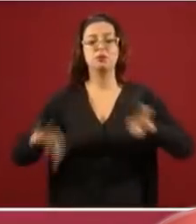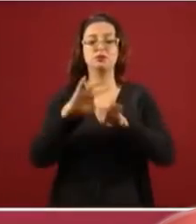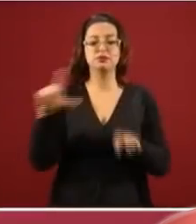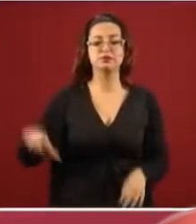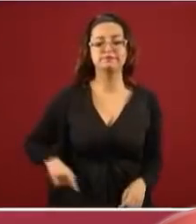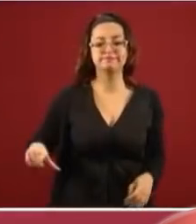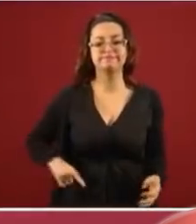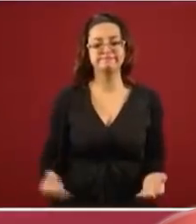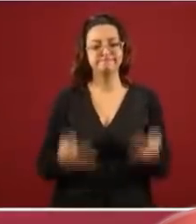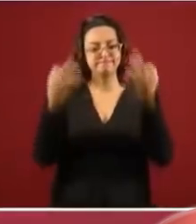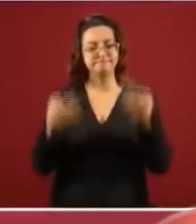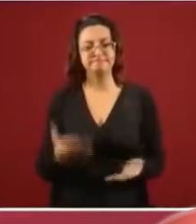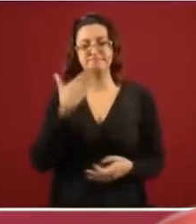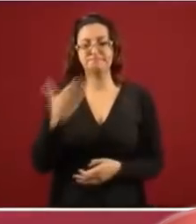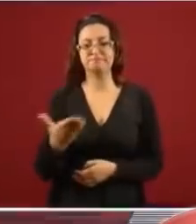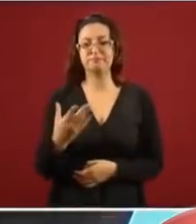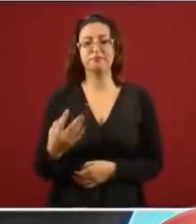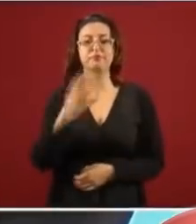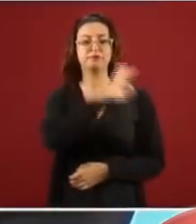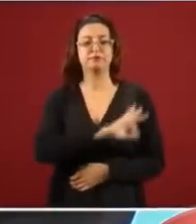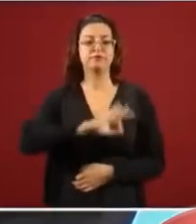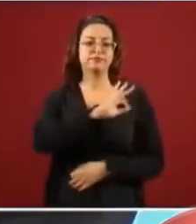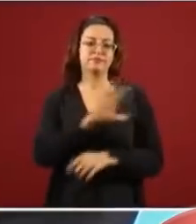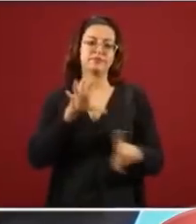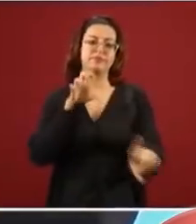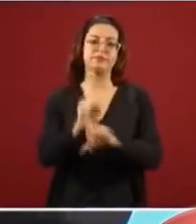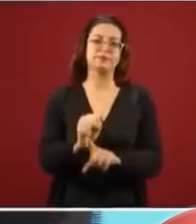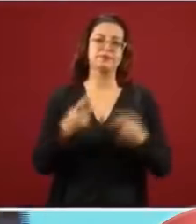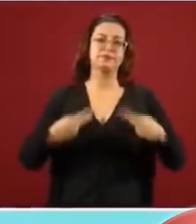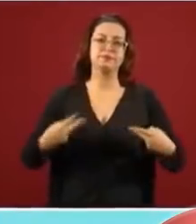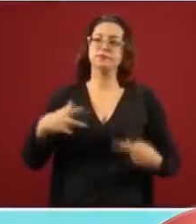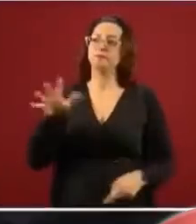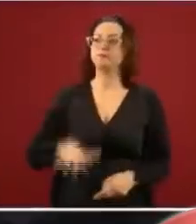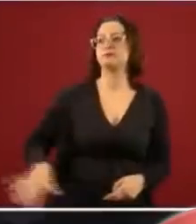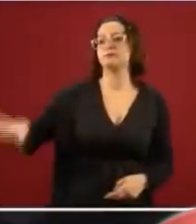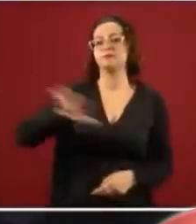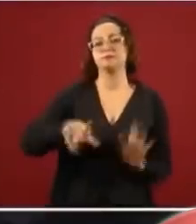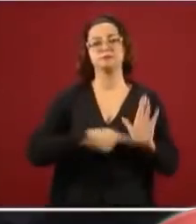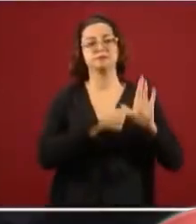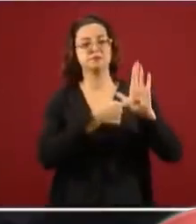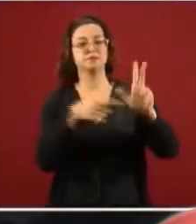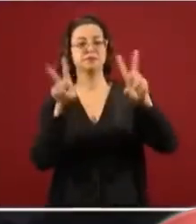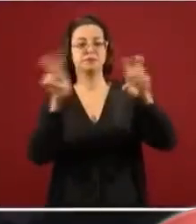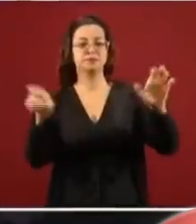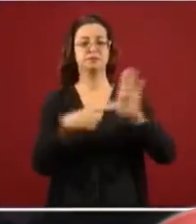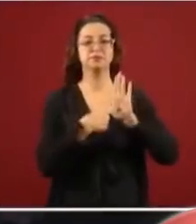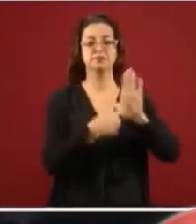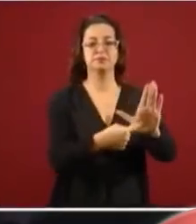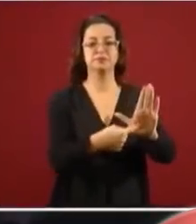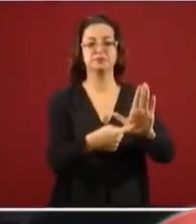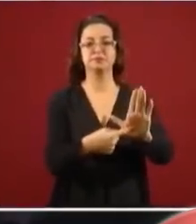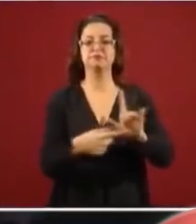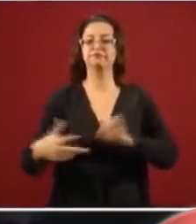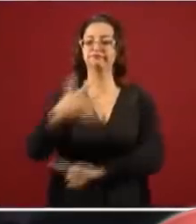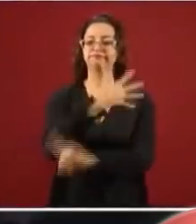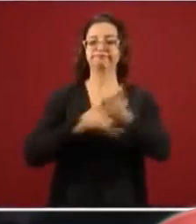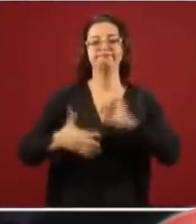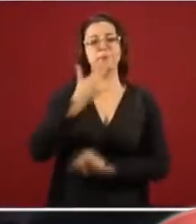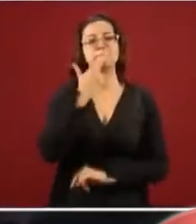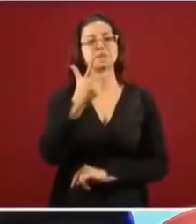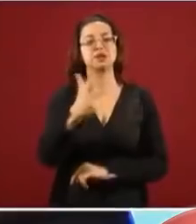gobierno, conseguir la felicidad del pueblo, conseguir esto, una sociedad